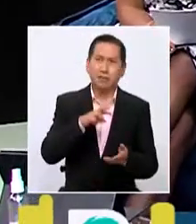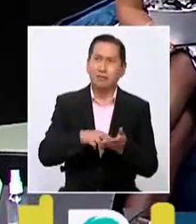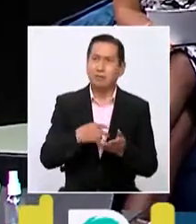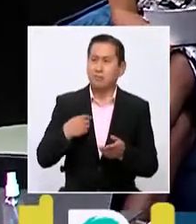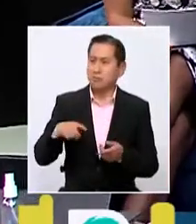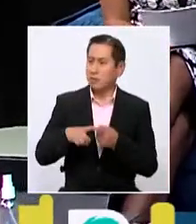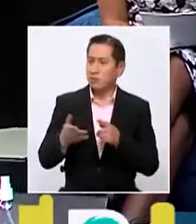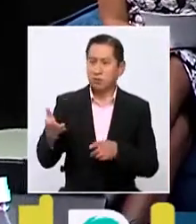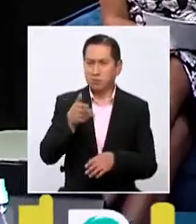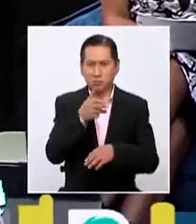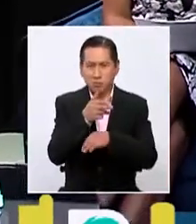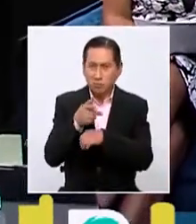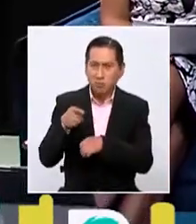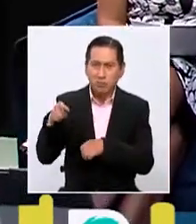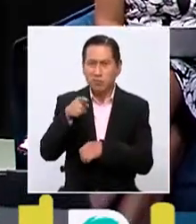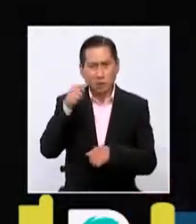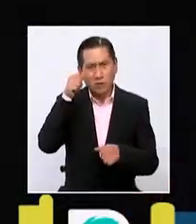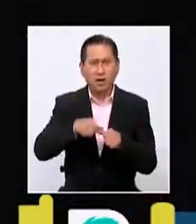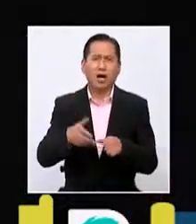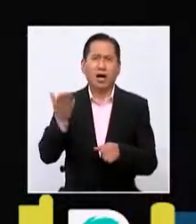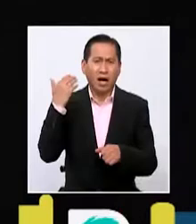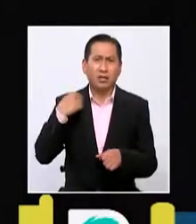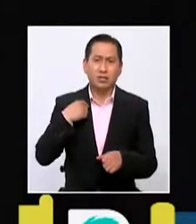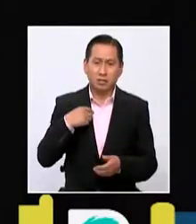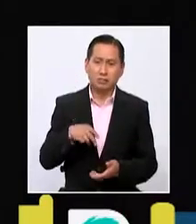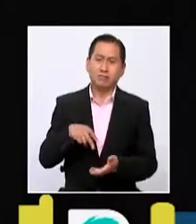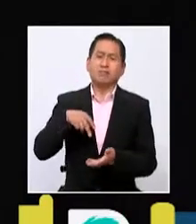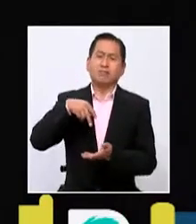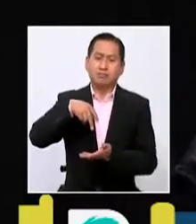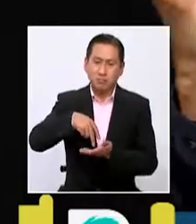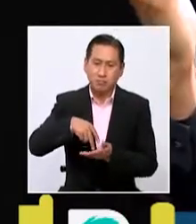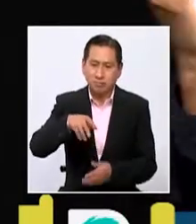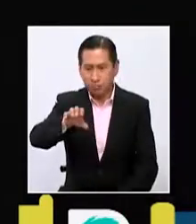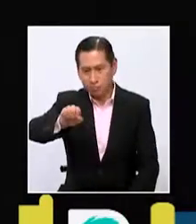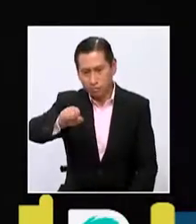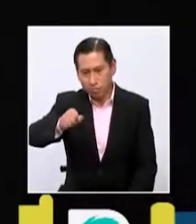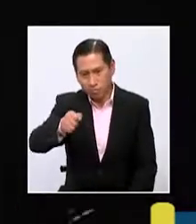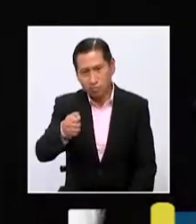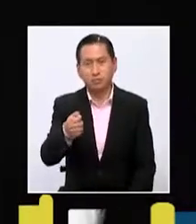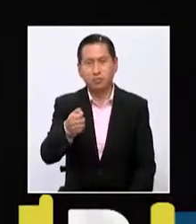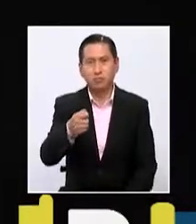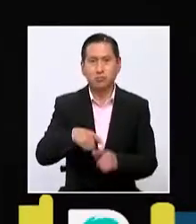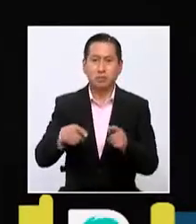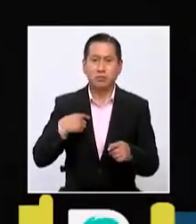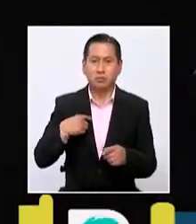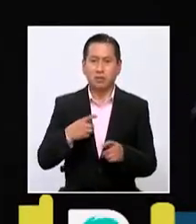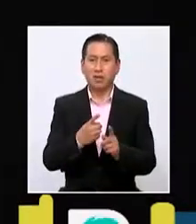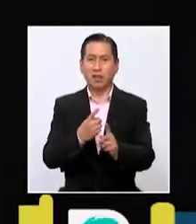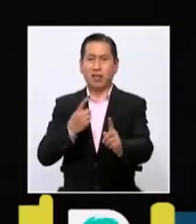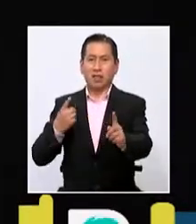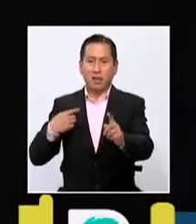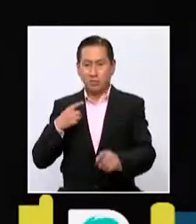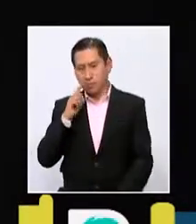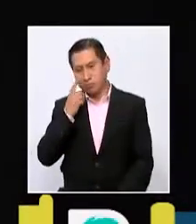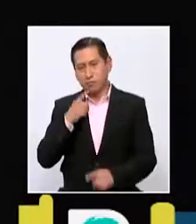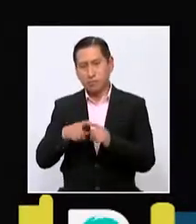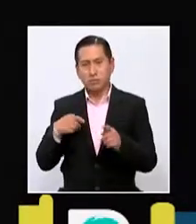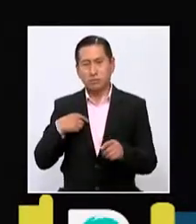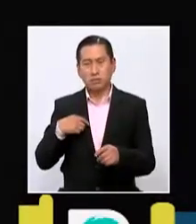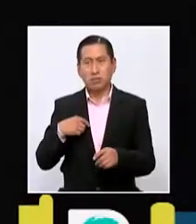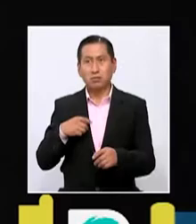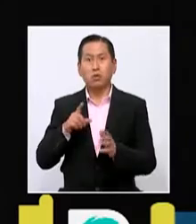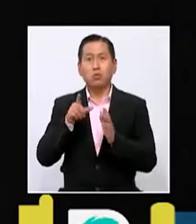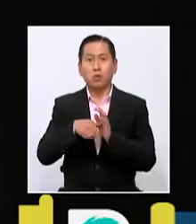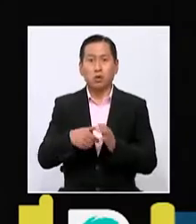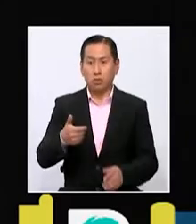colegas camarógrafos recuerdan que había que levantarse a cambiar. Y pues no se levantaba uno a la distancia y tal, ¿no? Pero cuando apareció